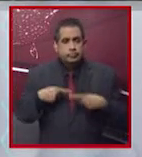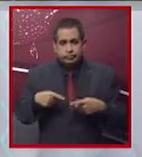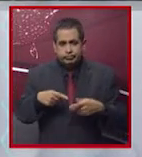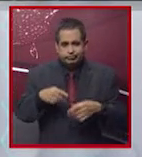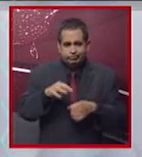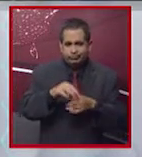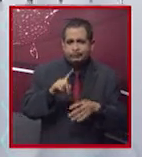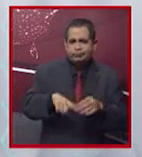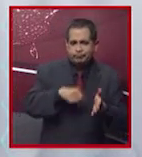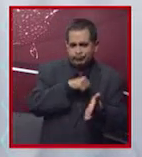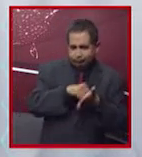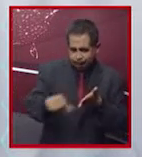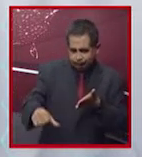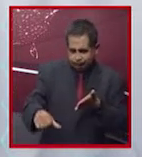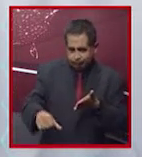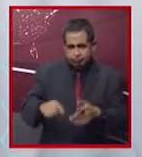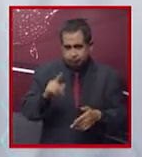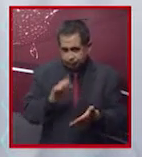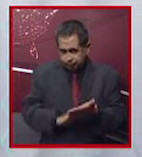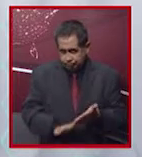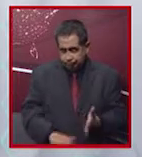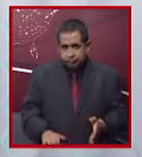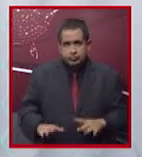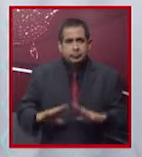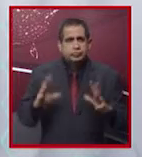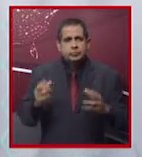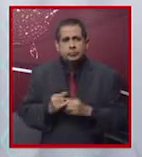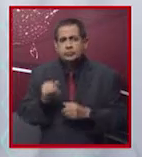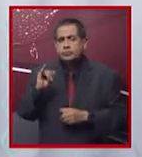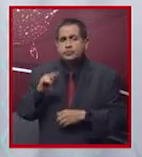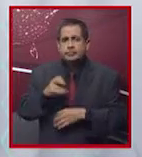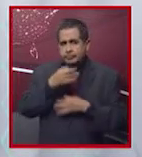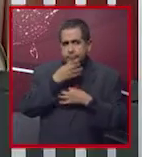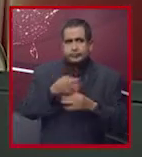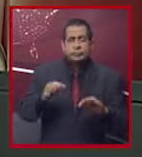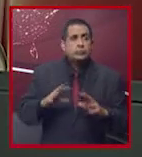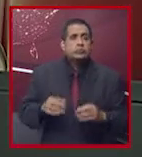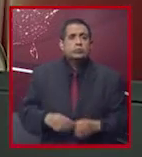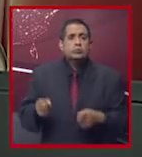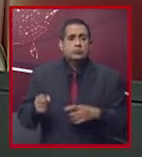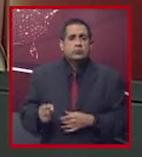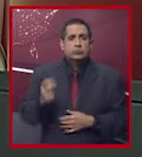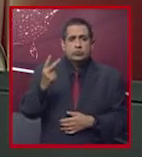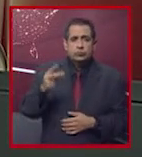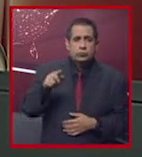al número de votos nulos, el Instituto Nacional Electoral dio a conocer que representaron el